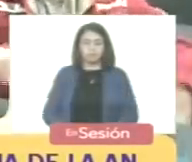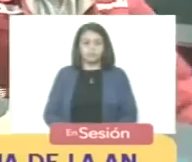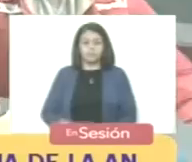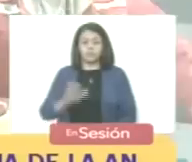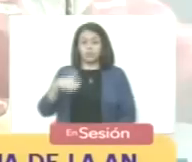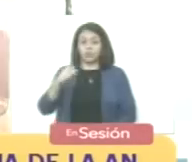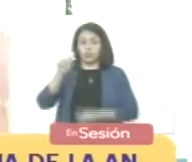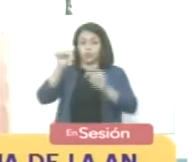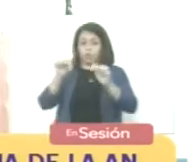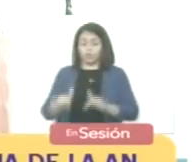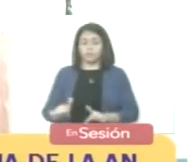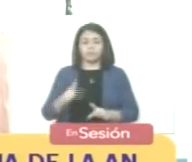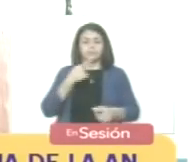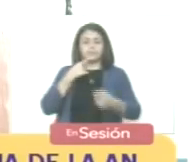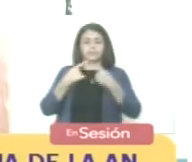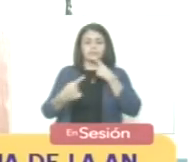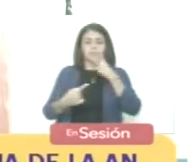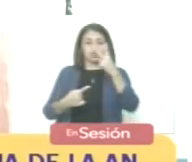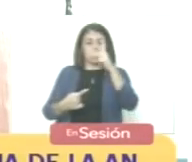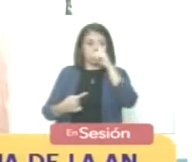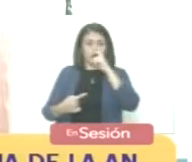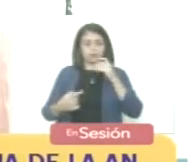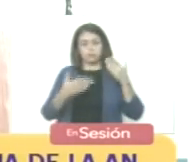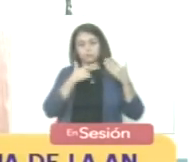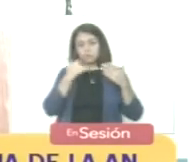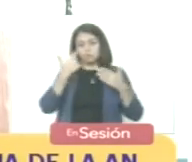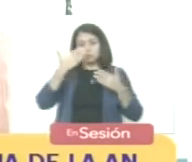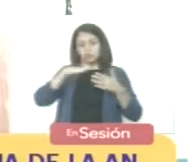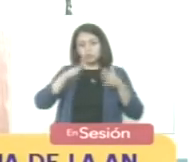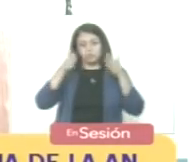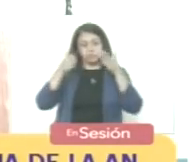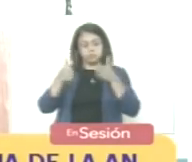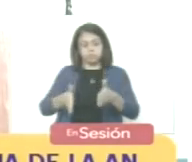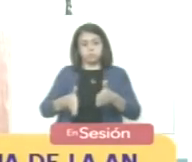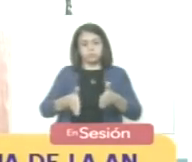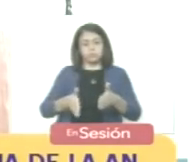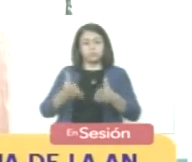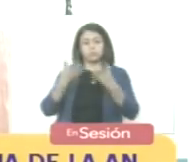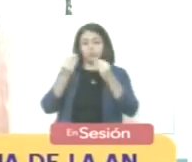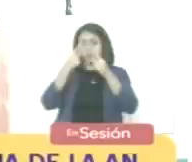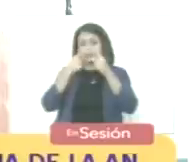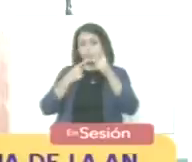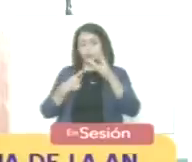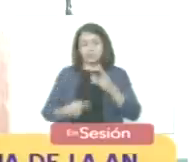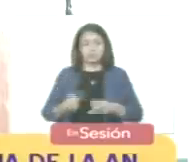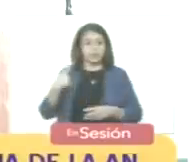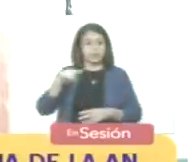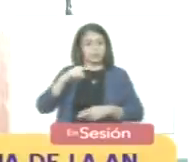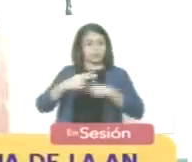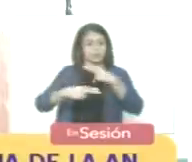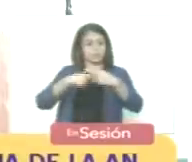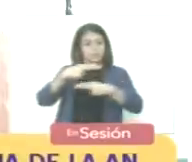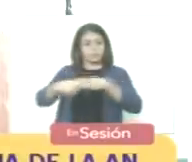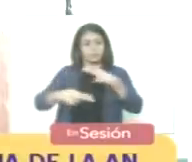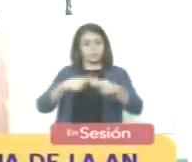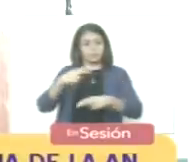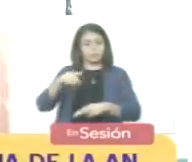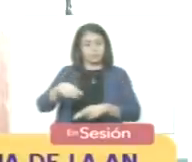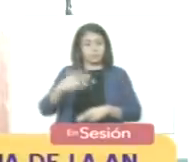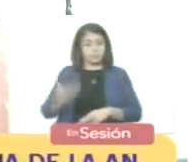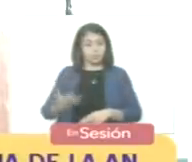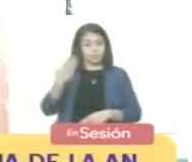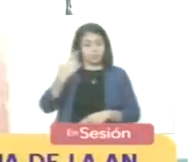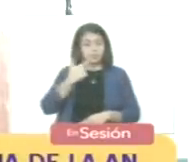Cuando hoy vamos a hablar de sus 2 años de siembra, uno pudiera decir, dentro de las muchas cosas que deja su legado, tenemos que